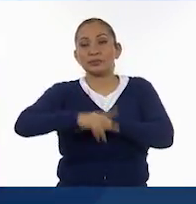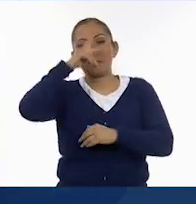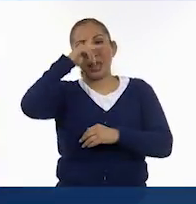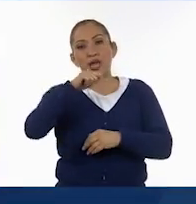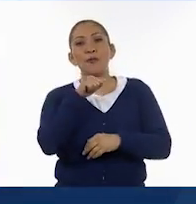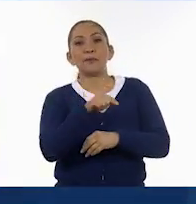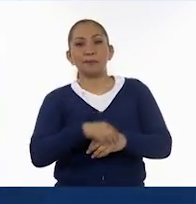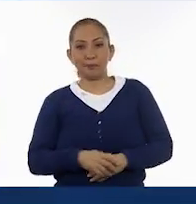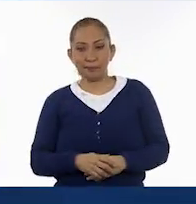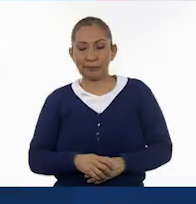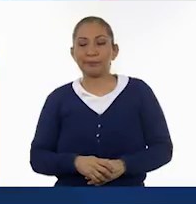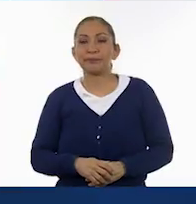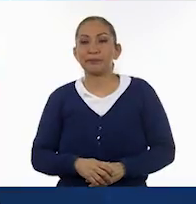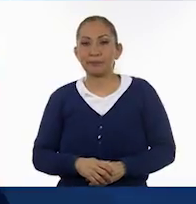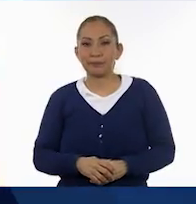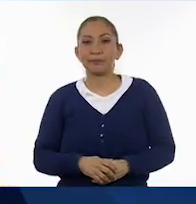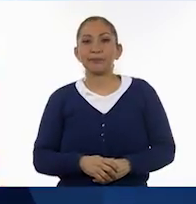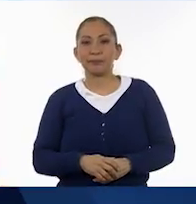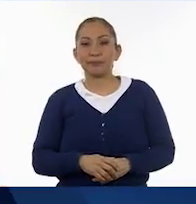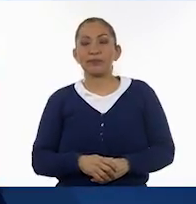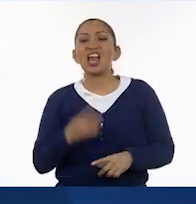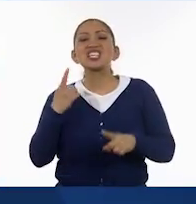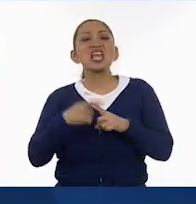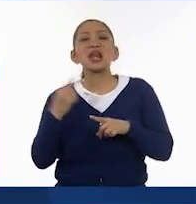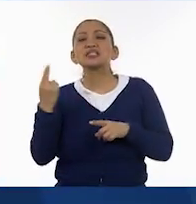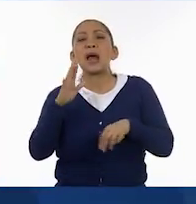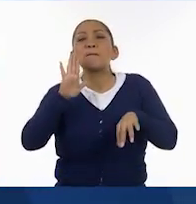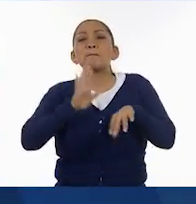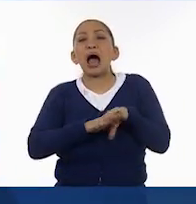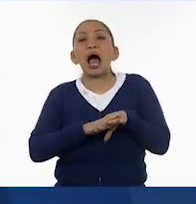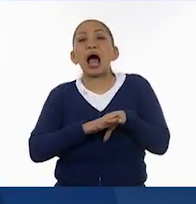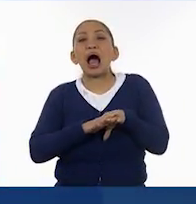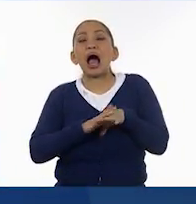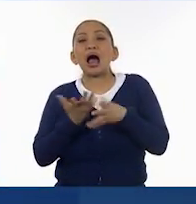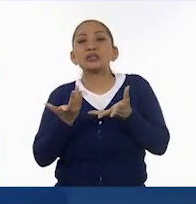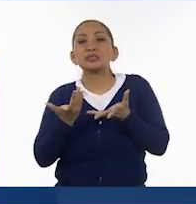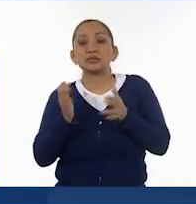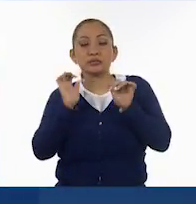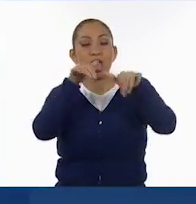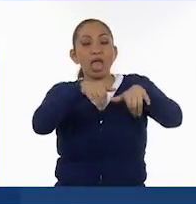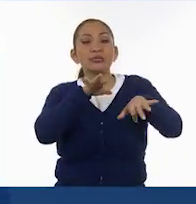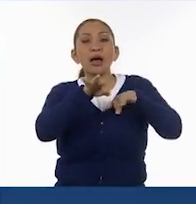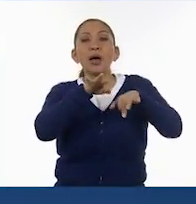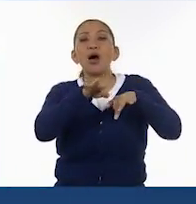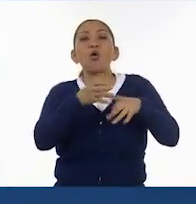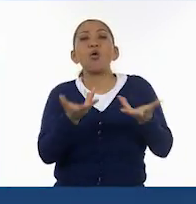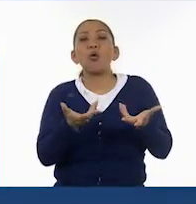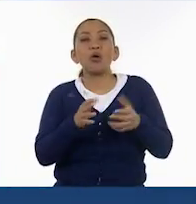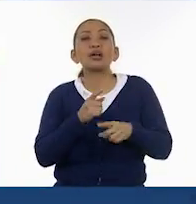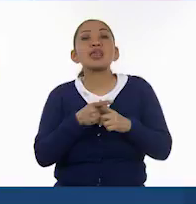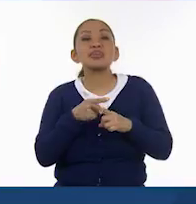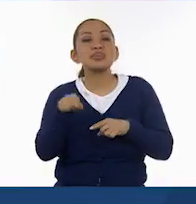México. México. ¿Y quién requerirá mayor número de fuentes de empleo?